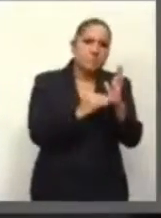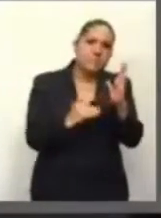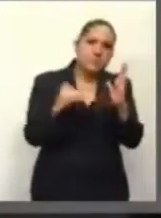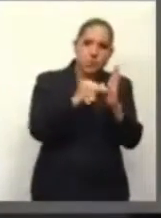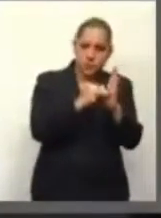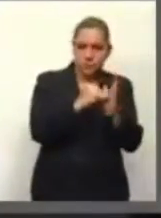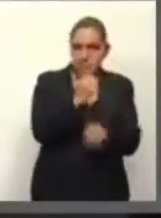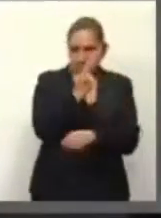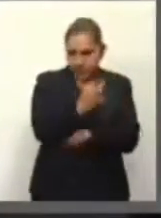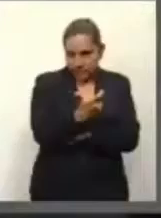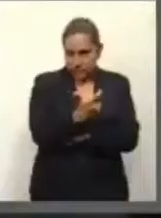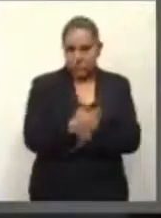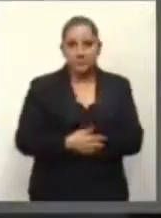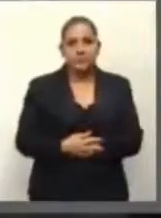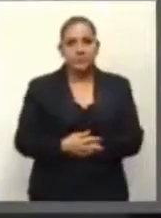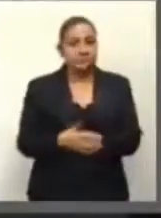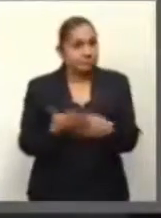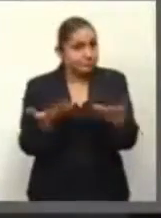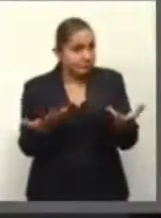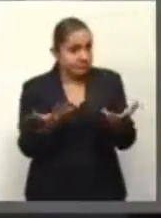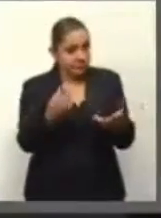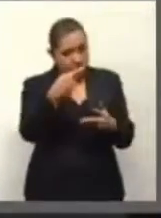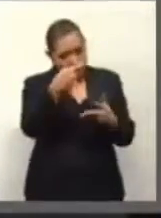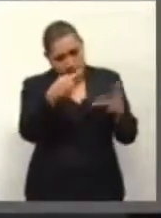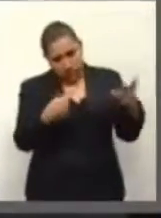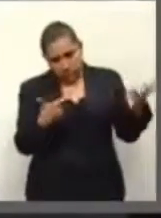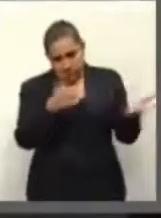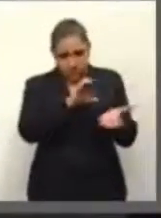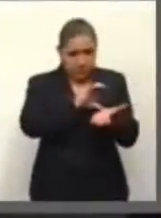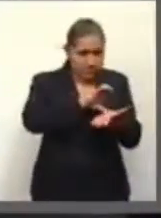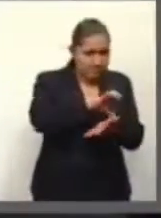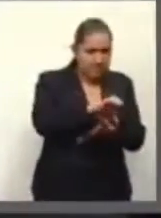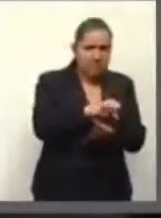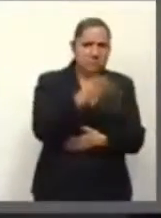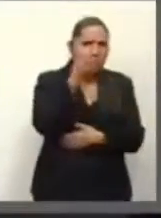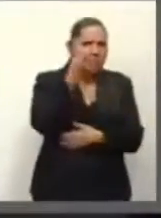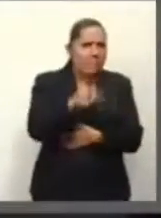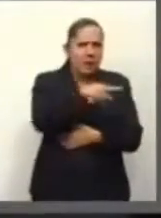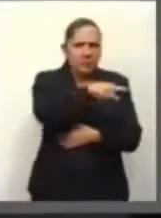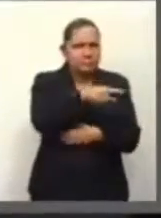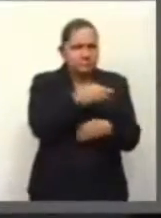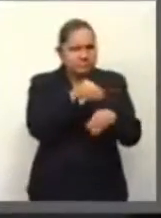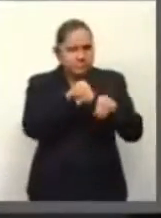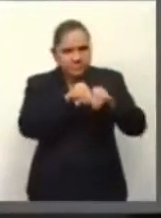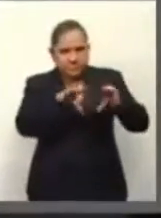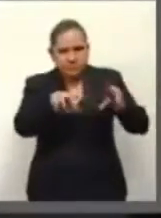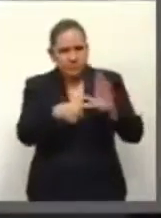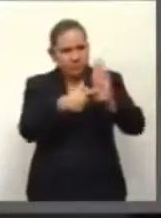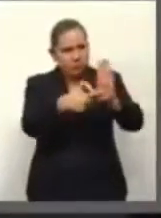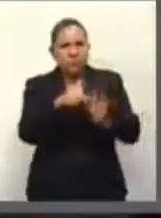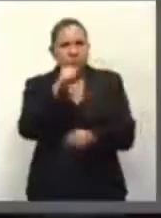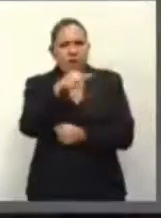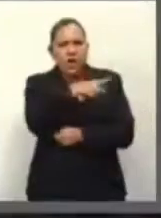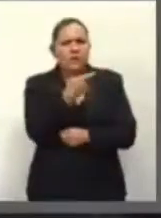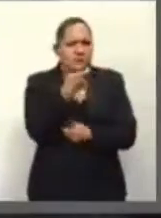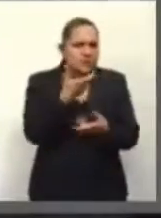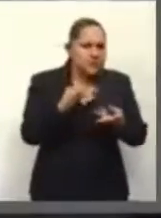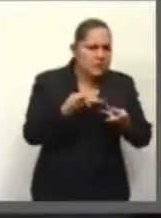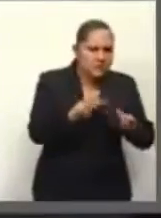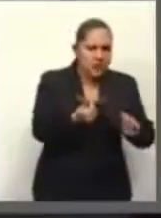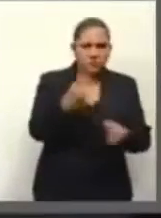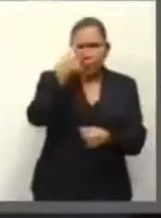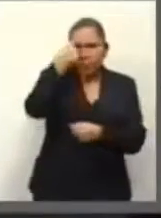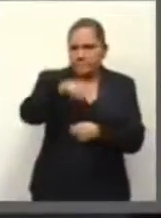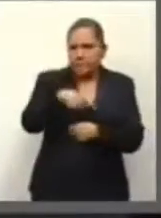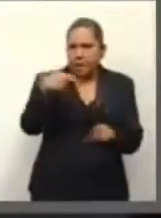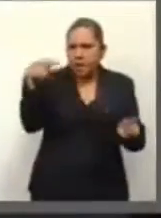267,655,200,000,000 de pesos. Sin embargo, lo que no informa es cómo se aplicaron y los resultados